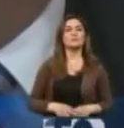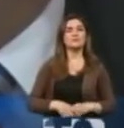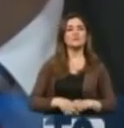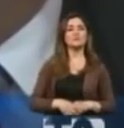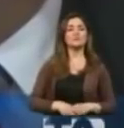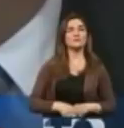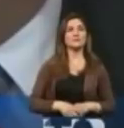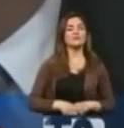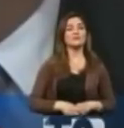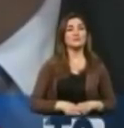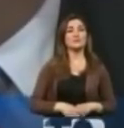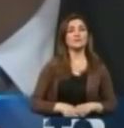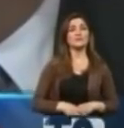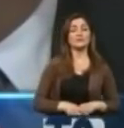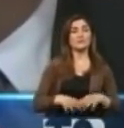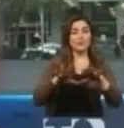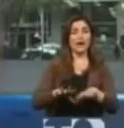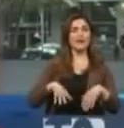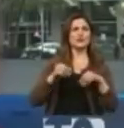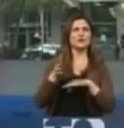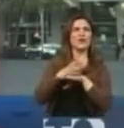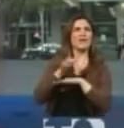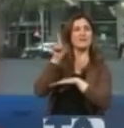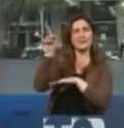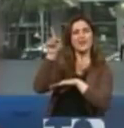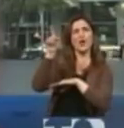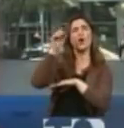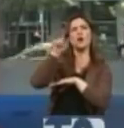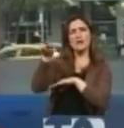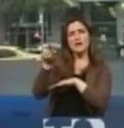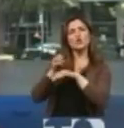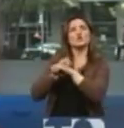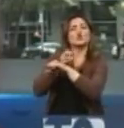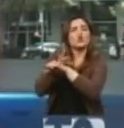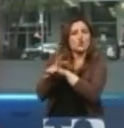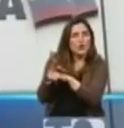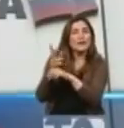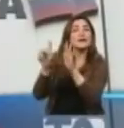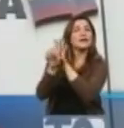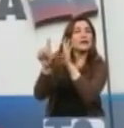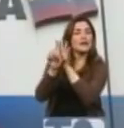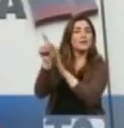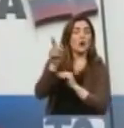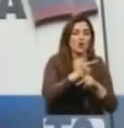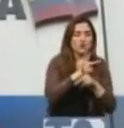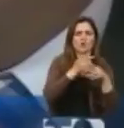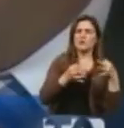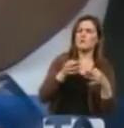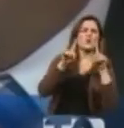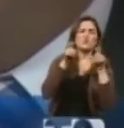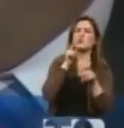Él asume el despacho en atención al criterio de la Procuraduría solicitado por el Consejo de la